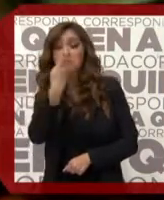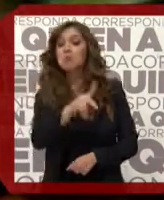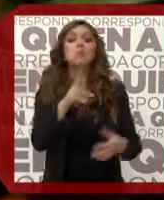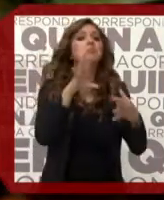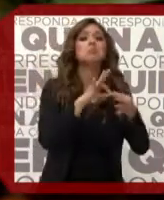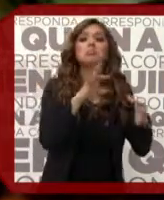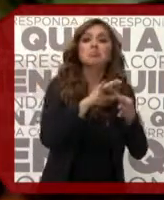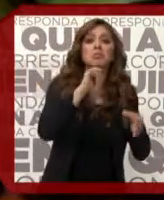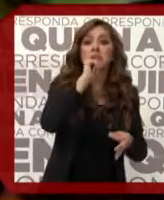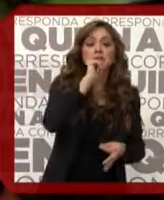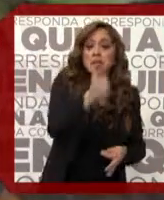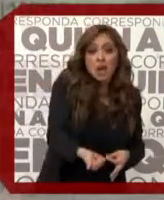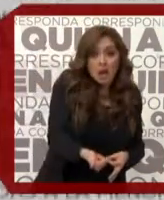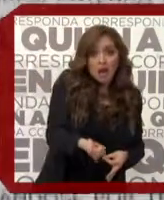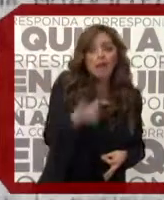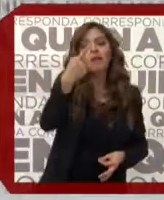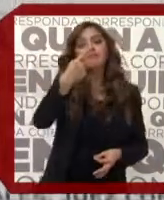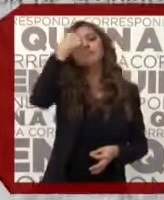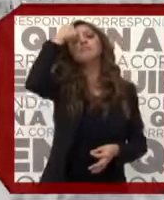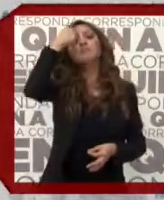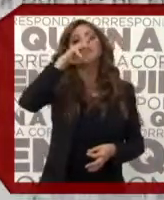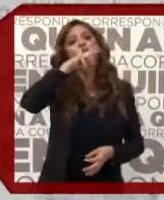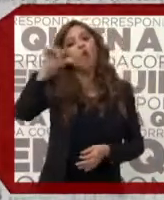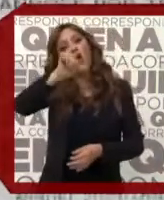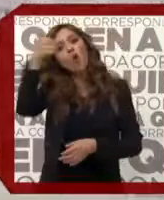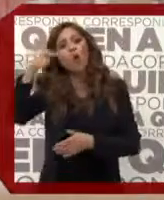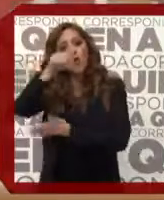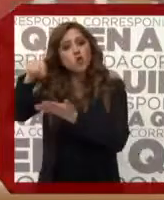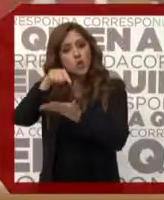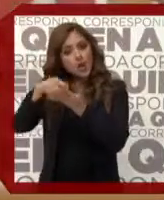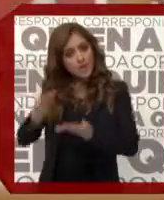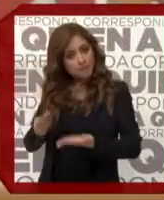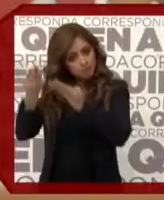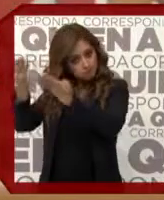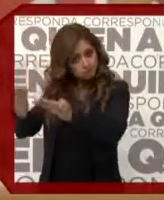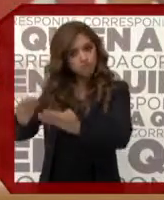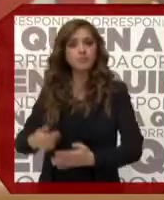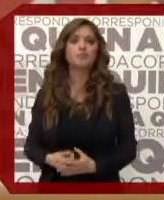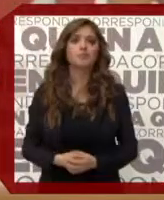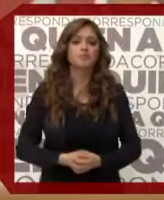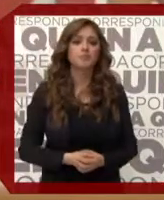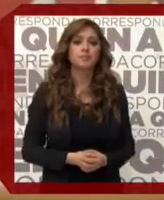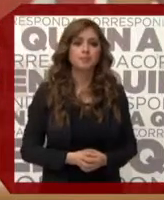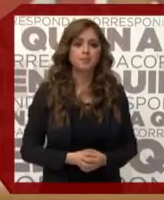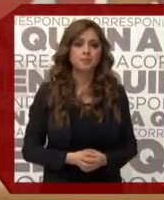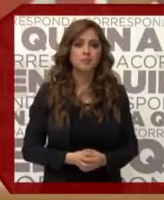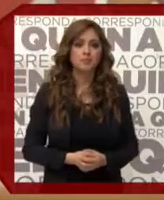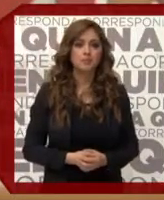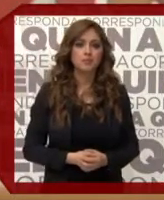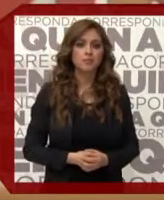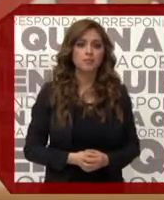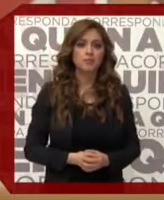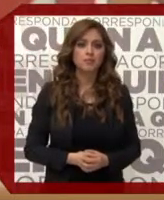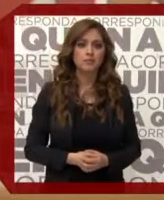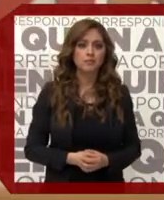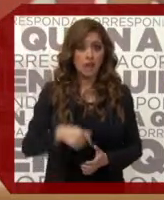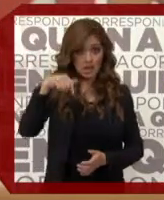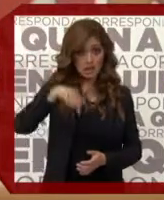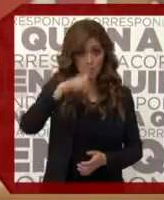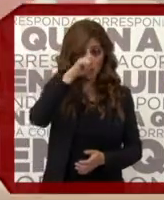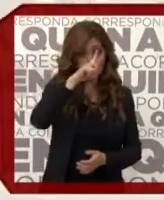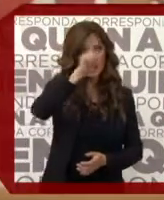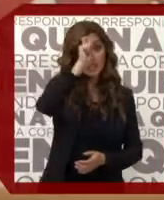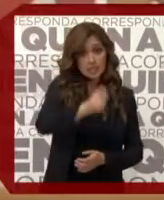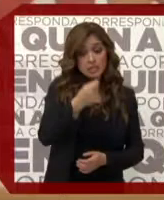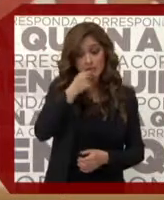oportuno ha decidido acudir a otras instancias aquí se recomienda de que no es la niña sufra un